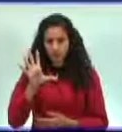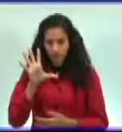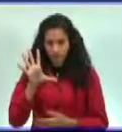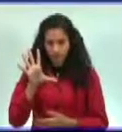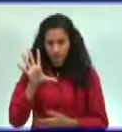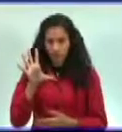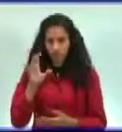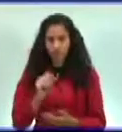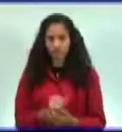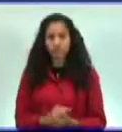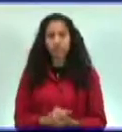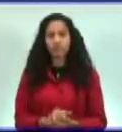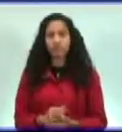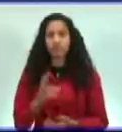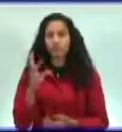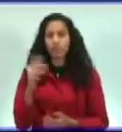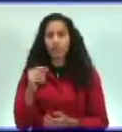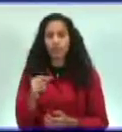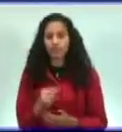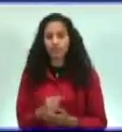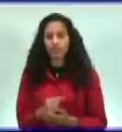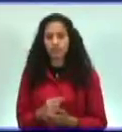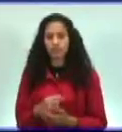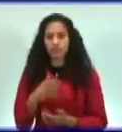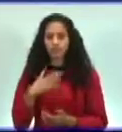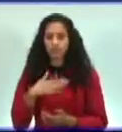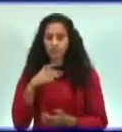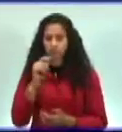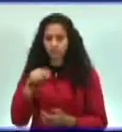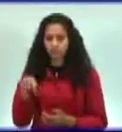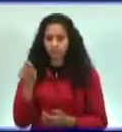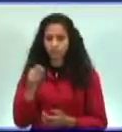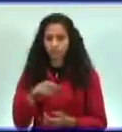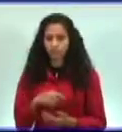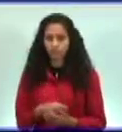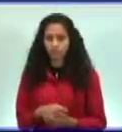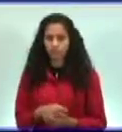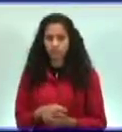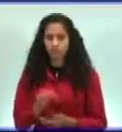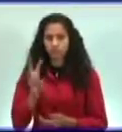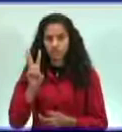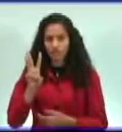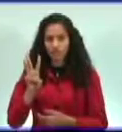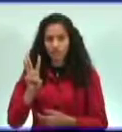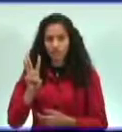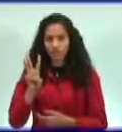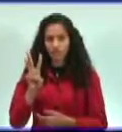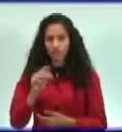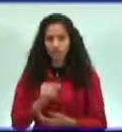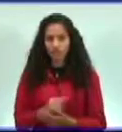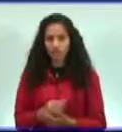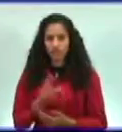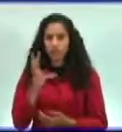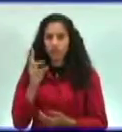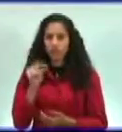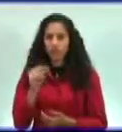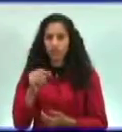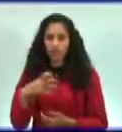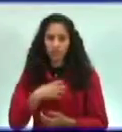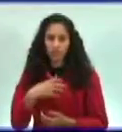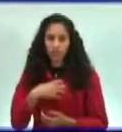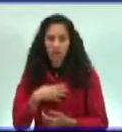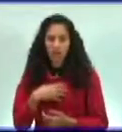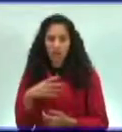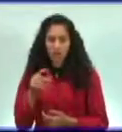5. ¿Cuántos vamos a tachar? 3. ¿Cuántos quedaron